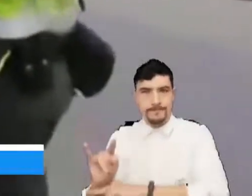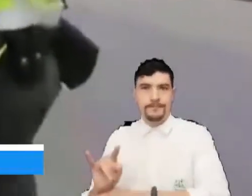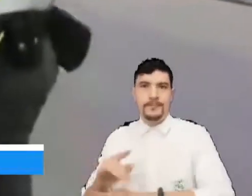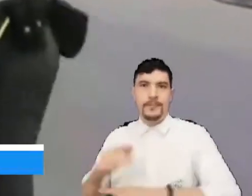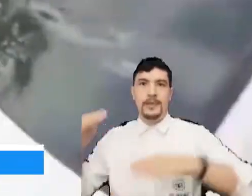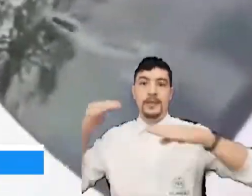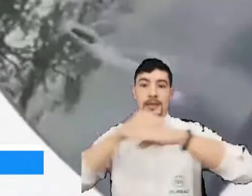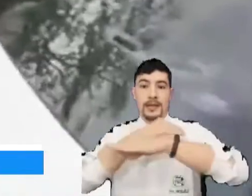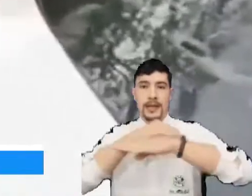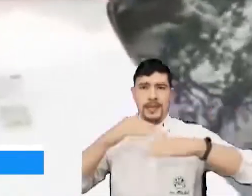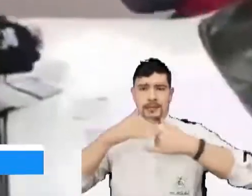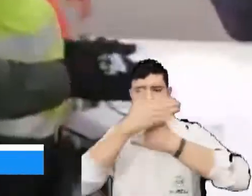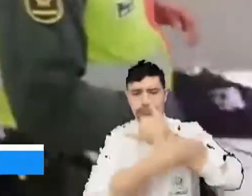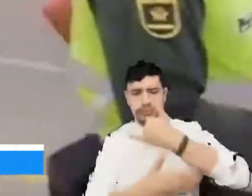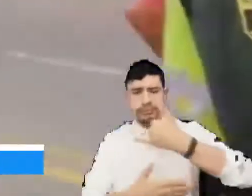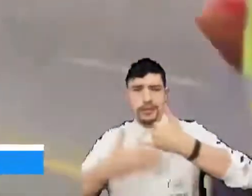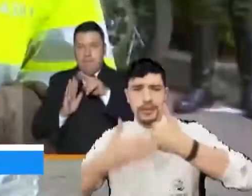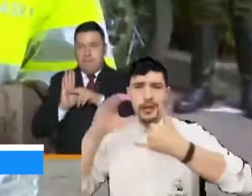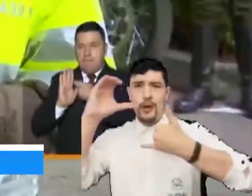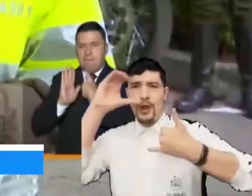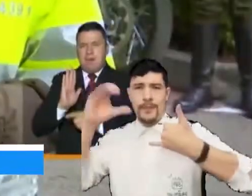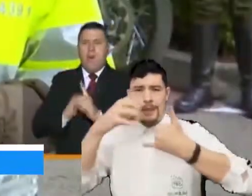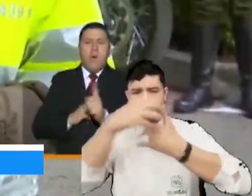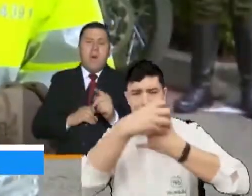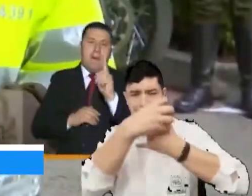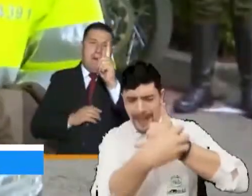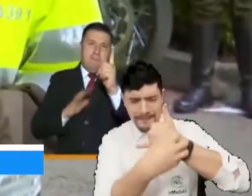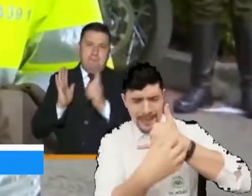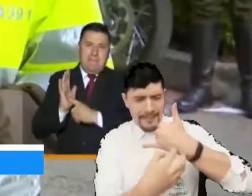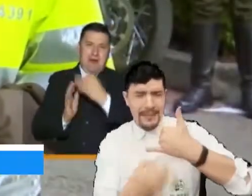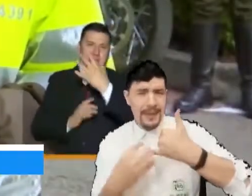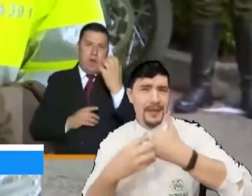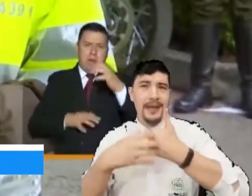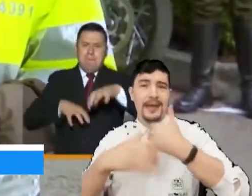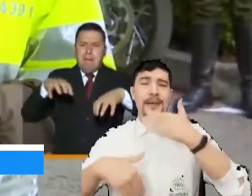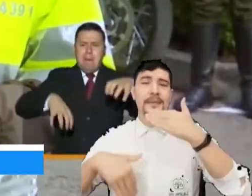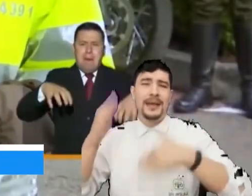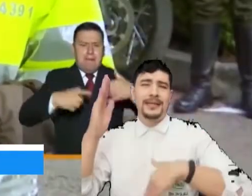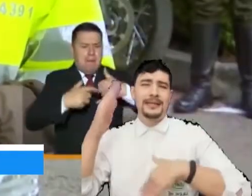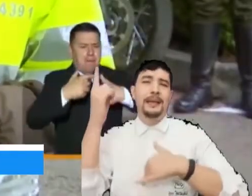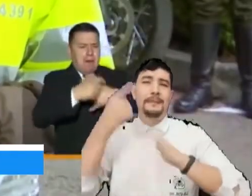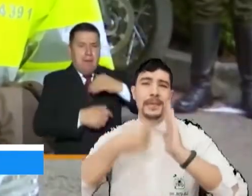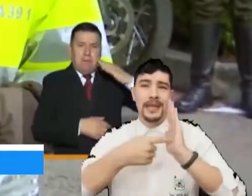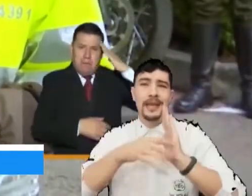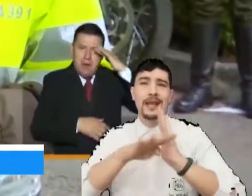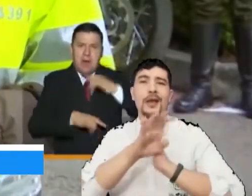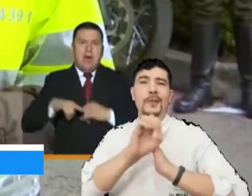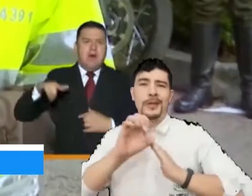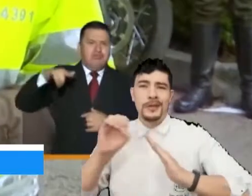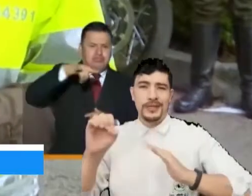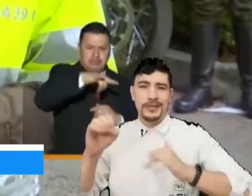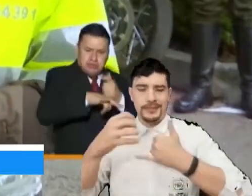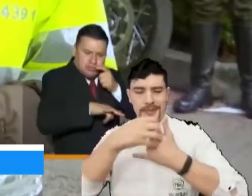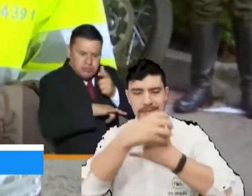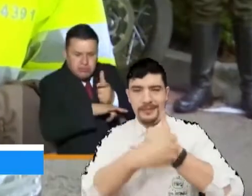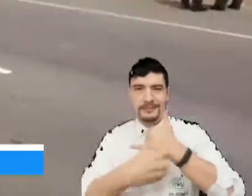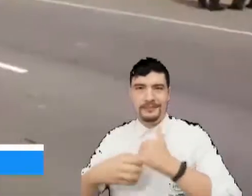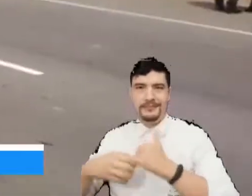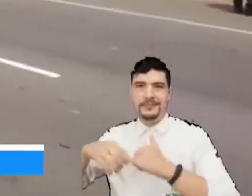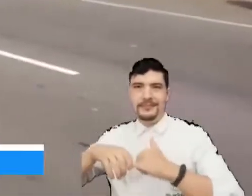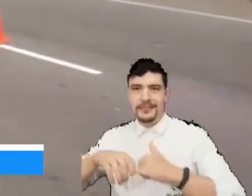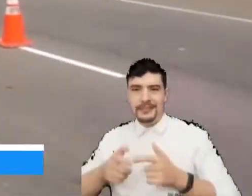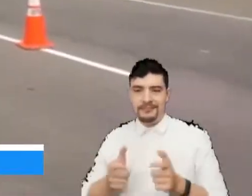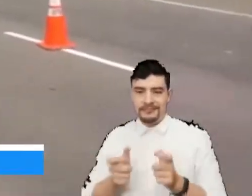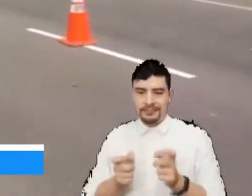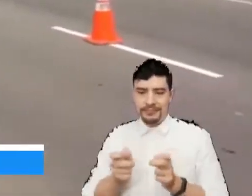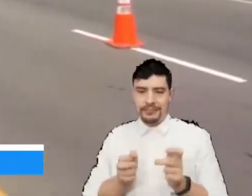Desde hoy se encuentran establecidos más de 1.400 puestos de control, drones y helicópteros en las principales carreteras del país